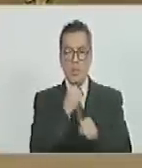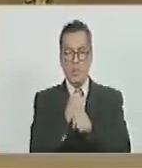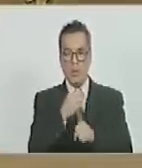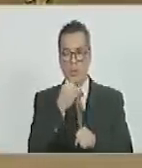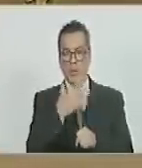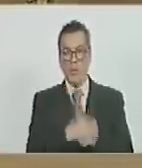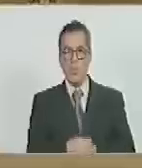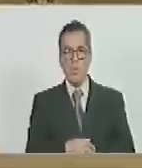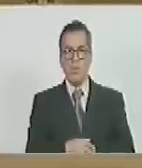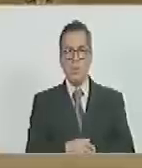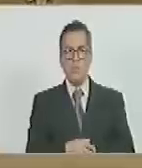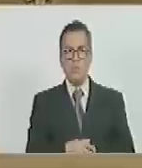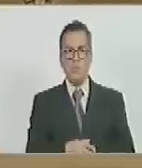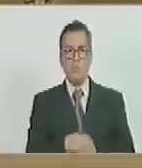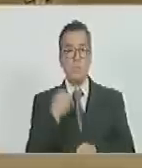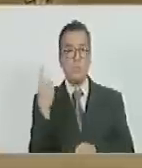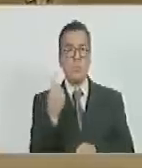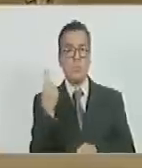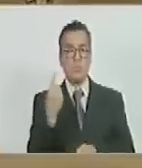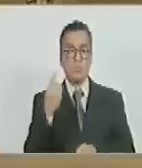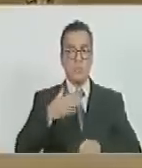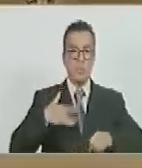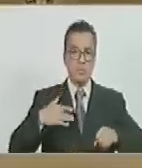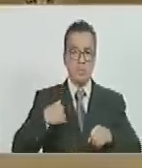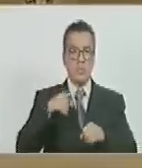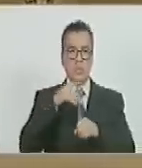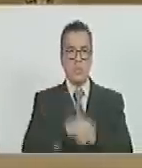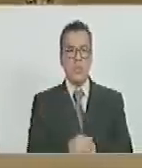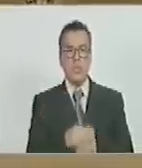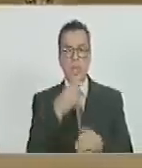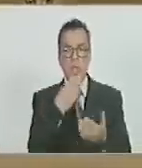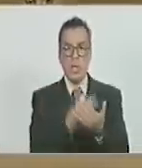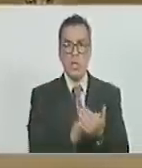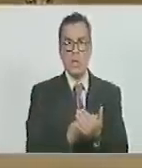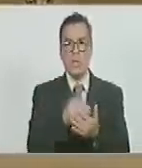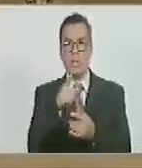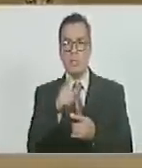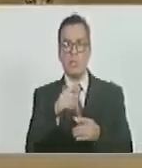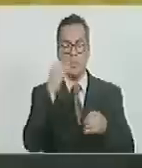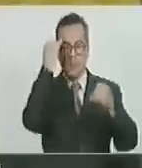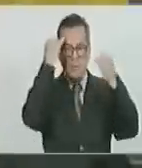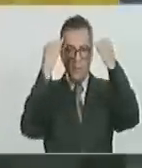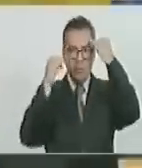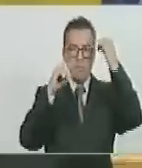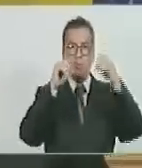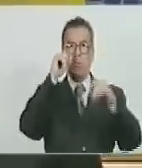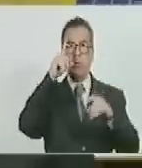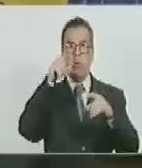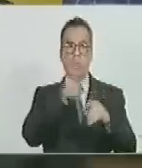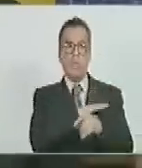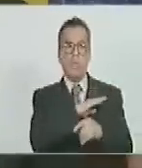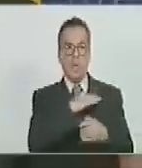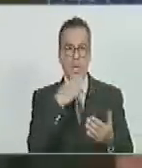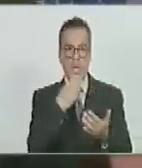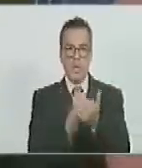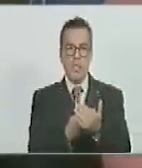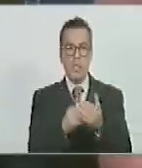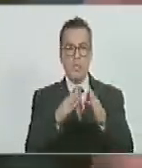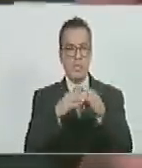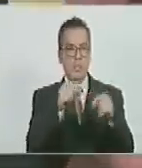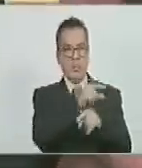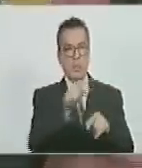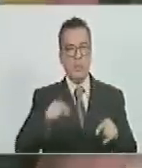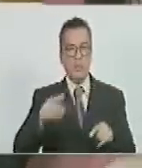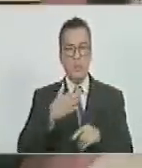trabajo. Solo sentimientos de agradecimiento y admiración quedarán en mí. Muchas gracias a todos y a